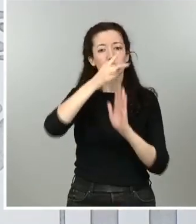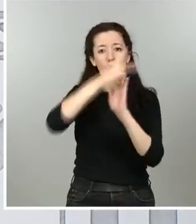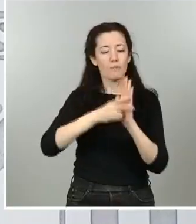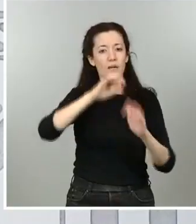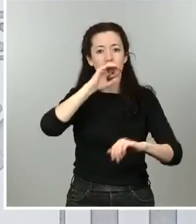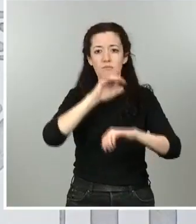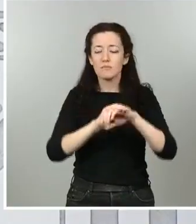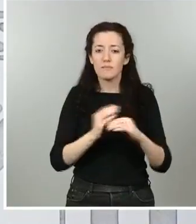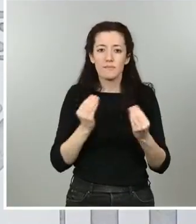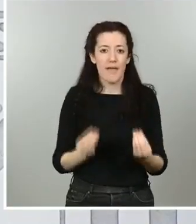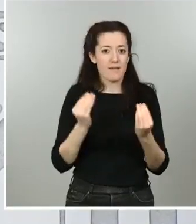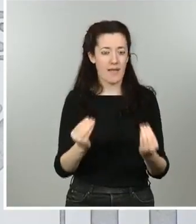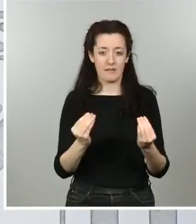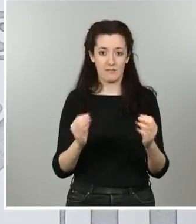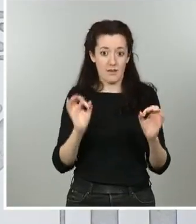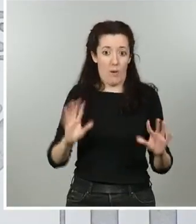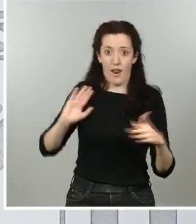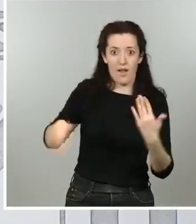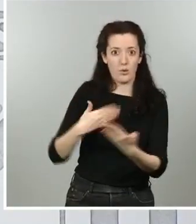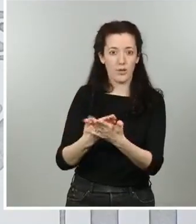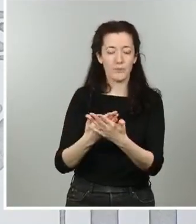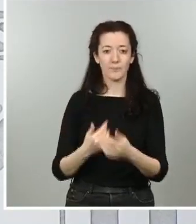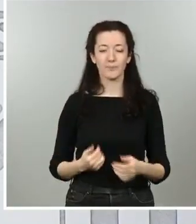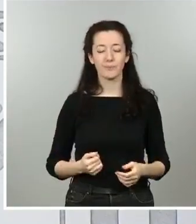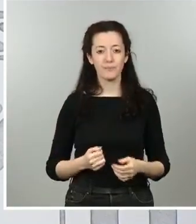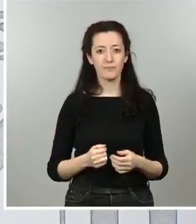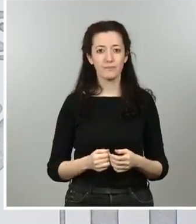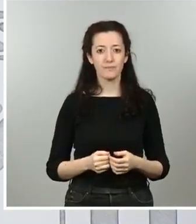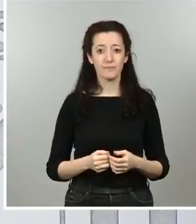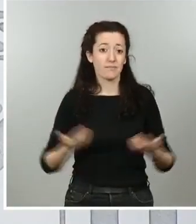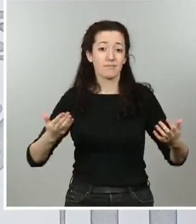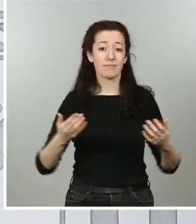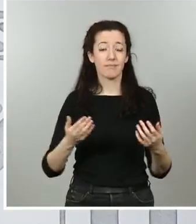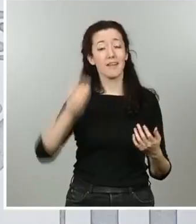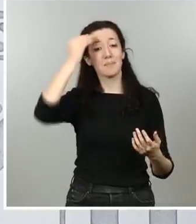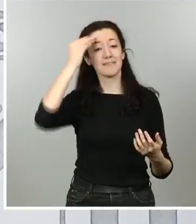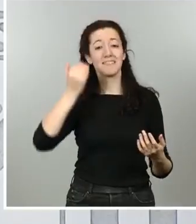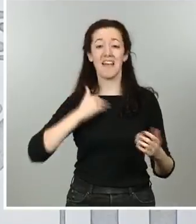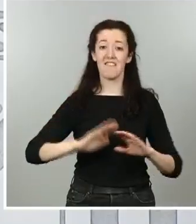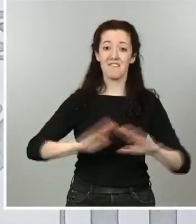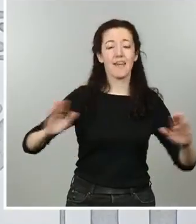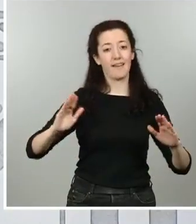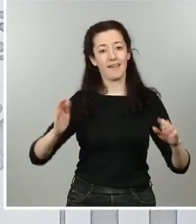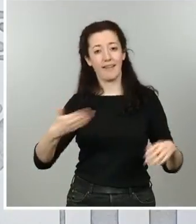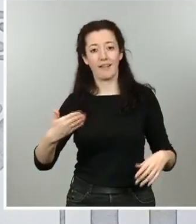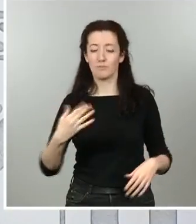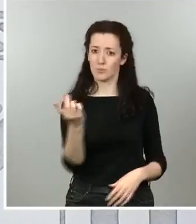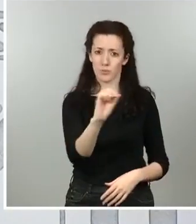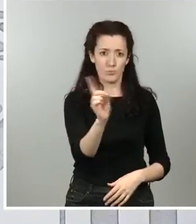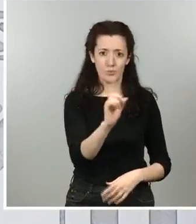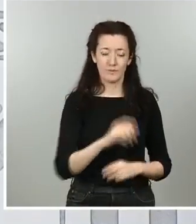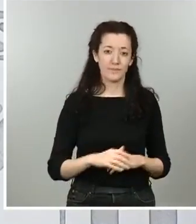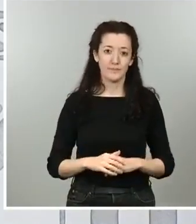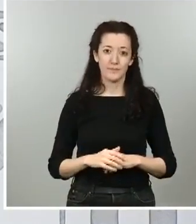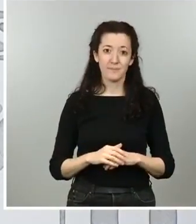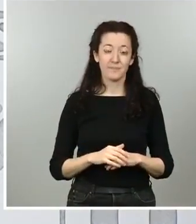venimos haciendo. En ningún caso ni en ningún momento podemos bajar la guardia. De hecho, los datos están reflejando que los